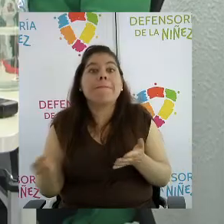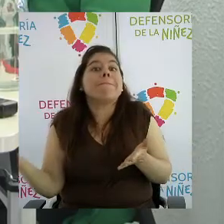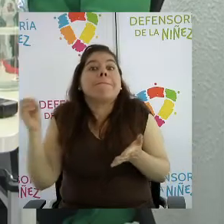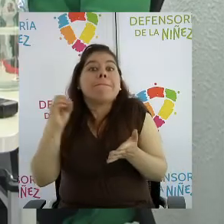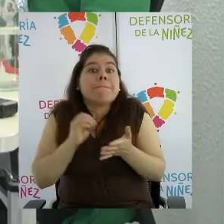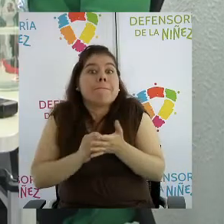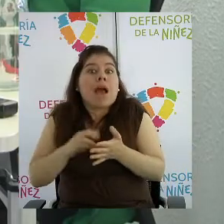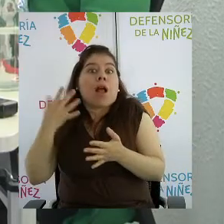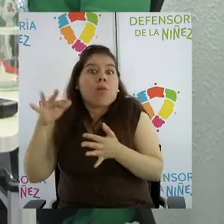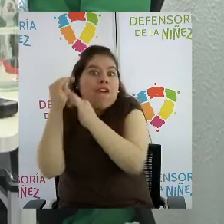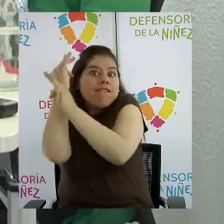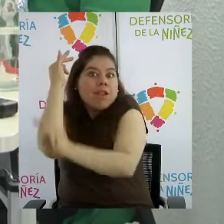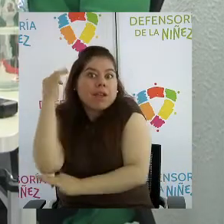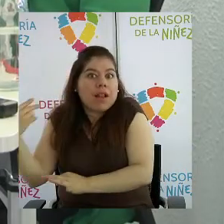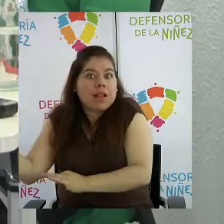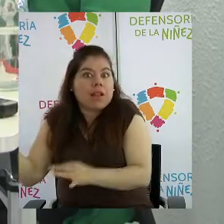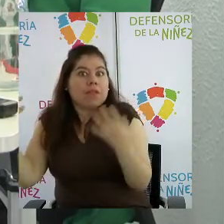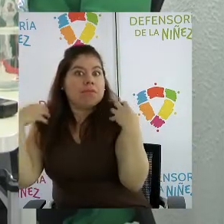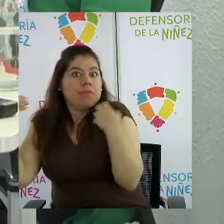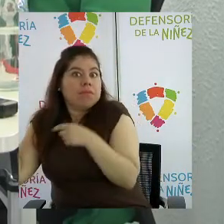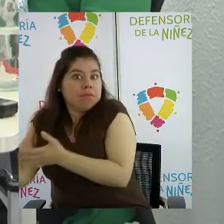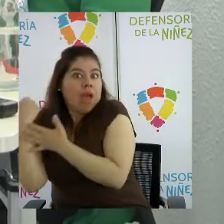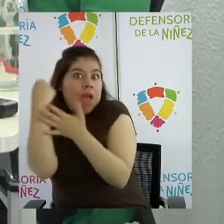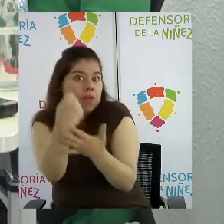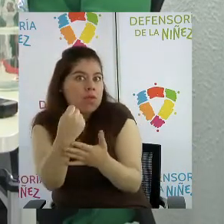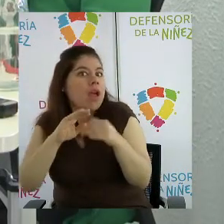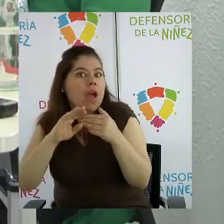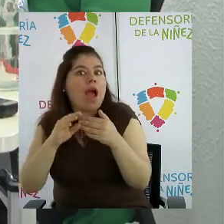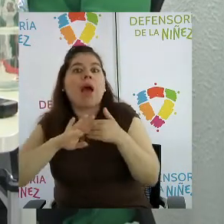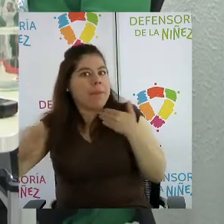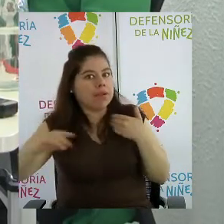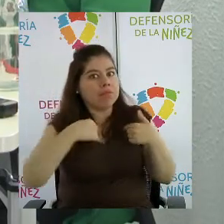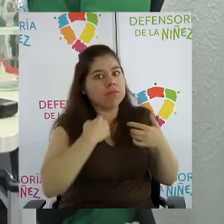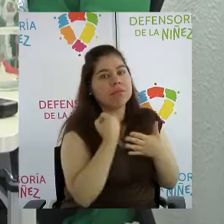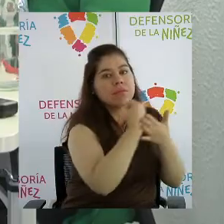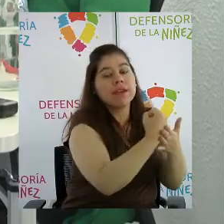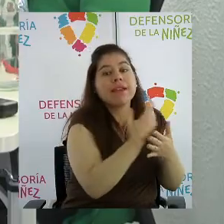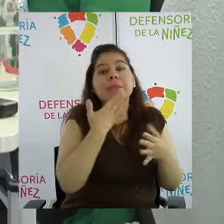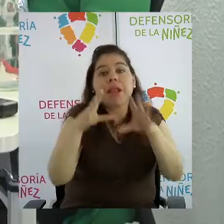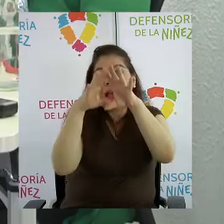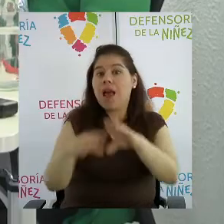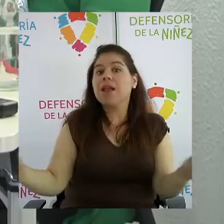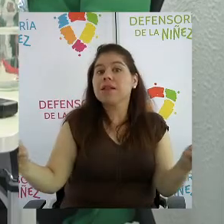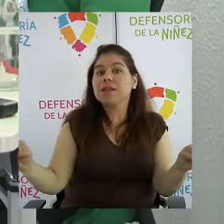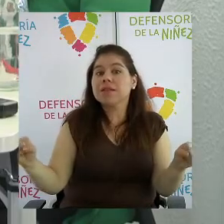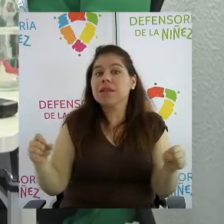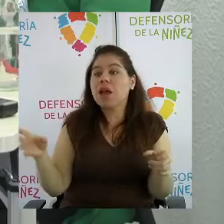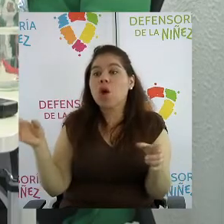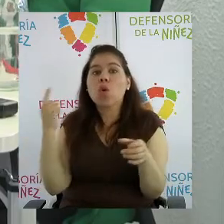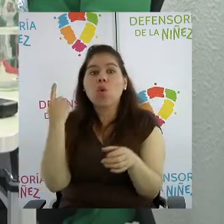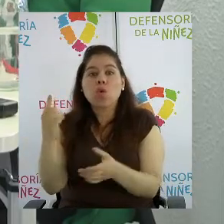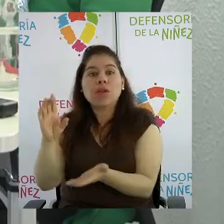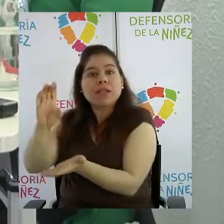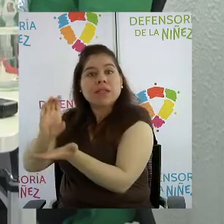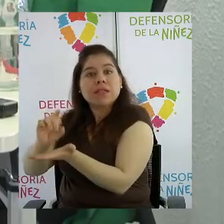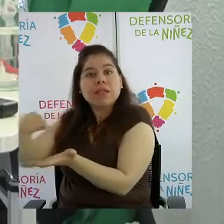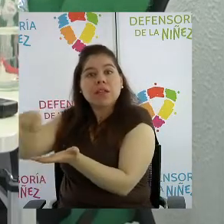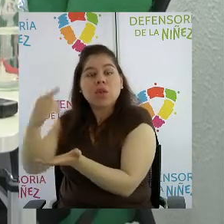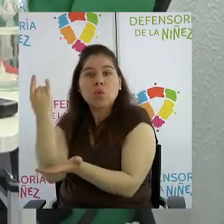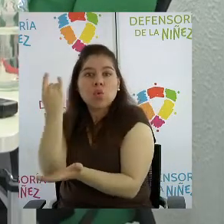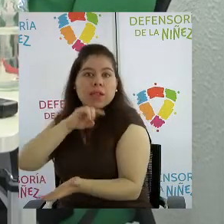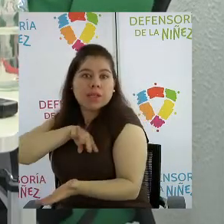de la Fiscalía correspondiente. Y lo que hemos hecho es establecer una alianza muy importante con, por ejemplo, un centro de atención de la Universidad de